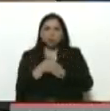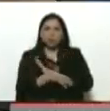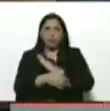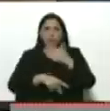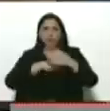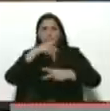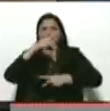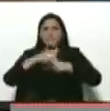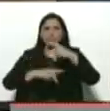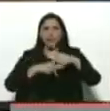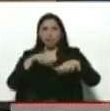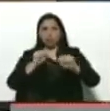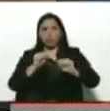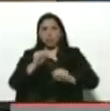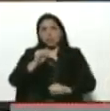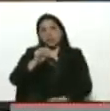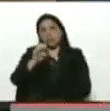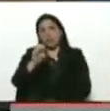del Sebín, de la toma